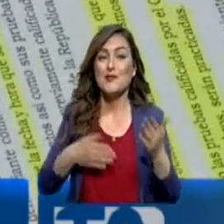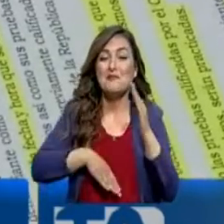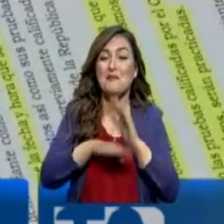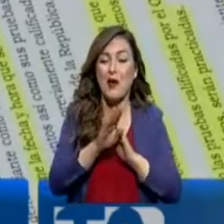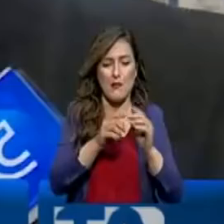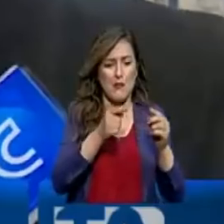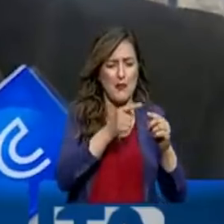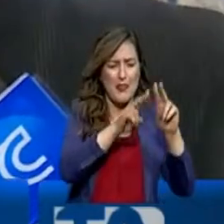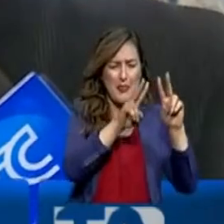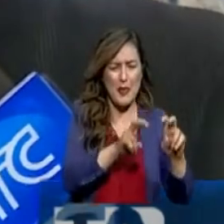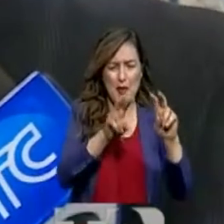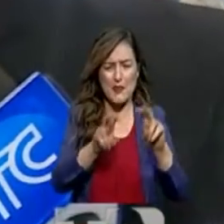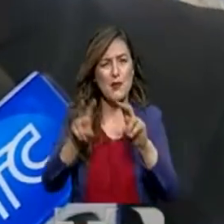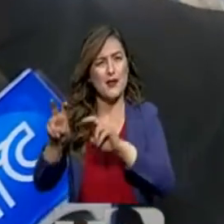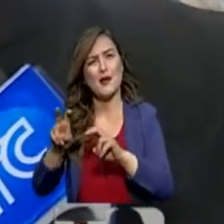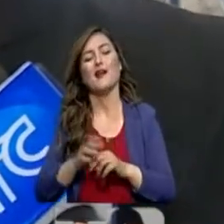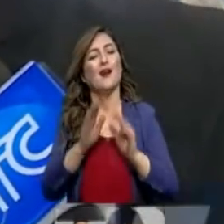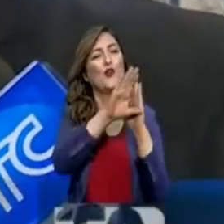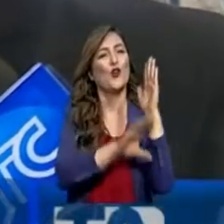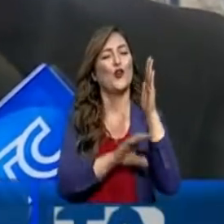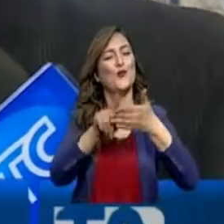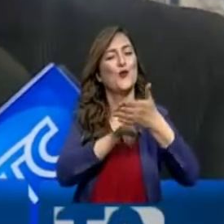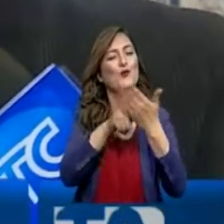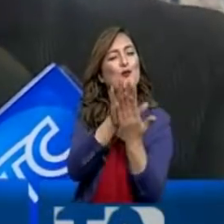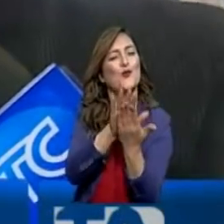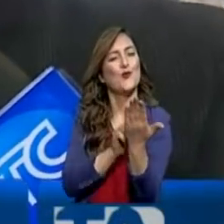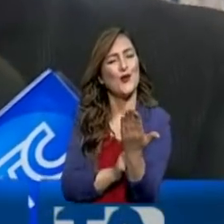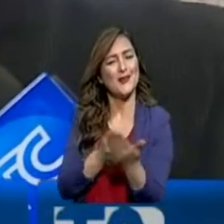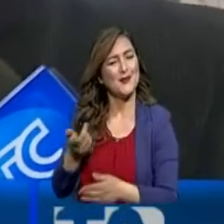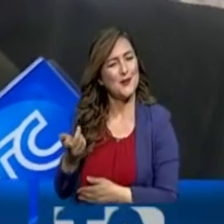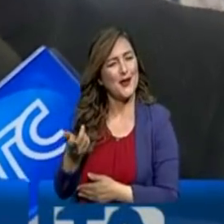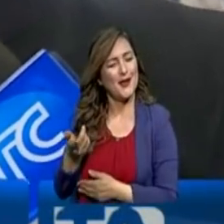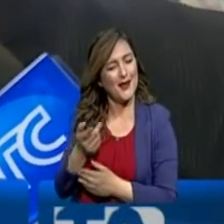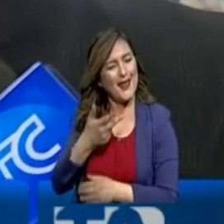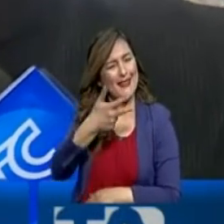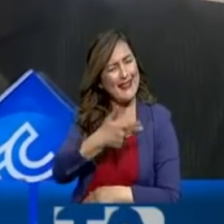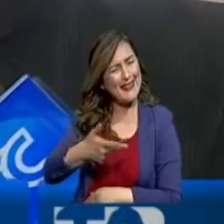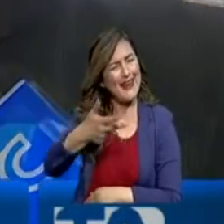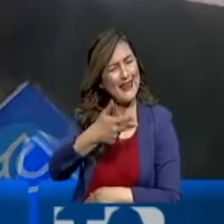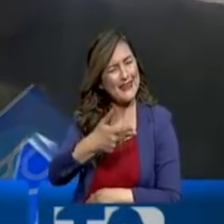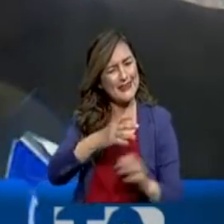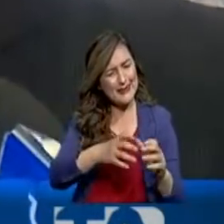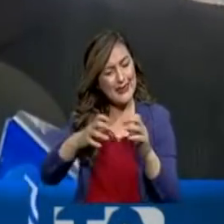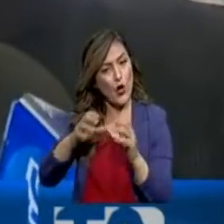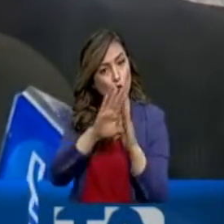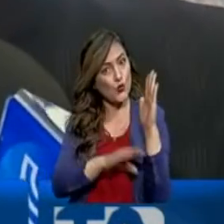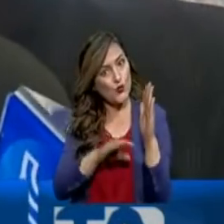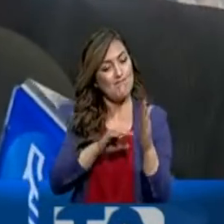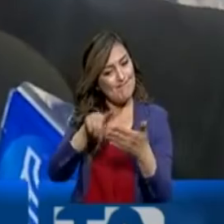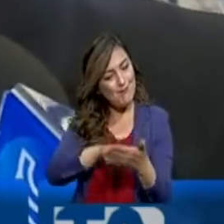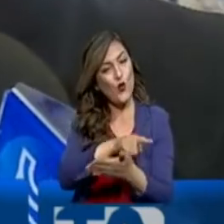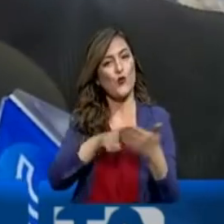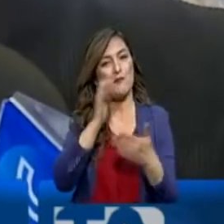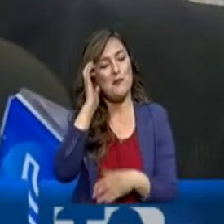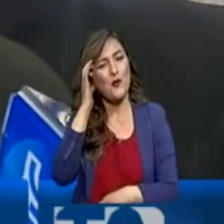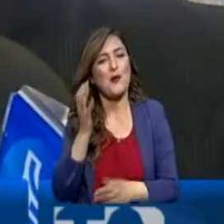una materia. La Constitución prohíbe que un proyecto de este tipo vengan involucradas más de un sector. Estamos muy preocupados, creemos